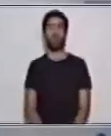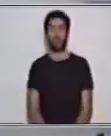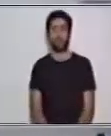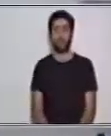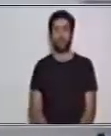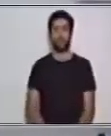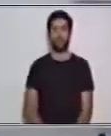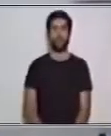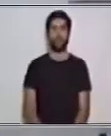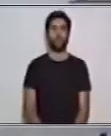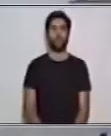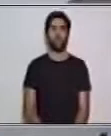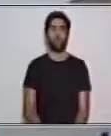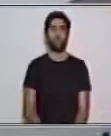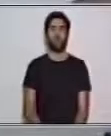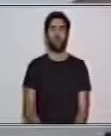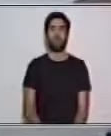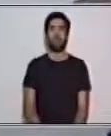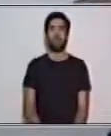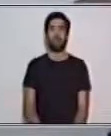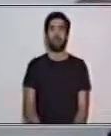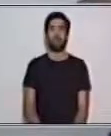realizó ejercicio.